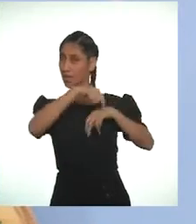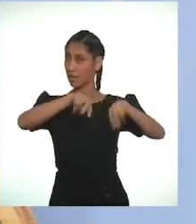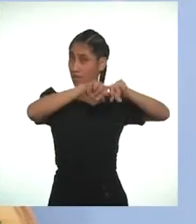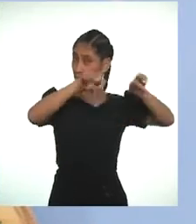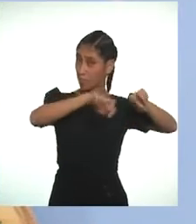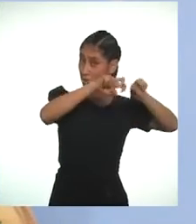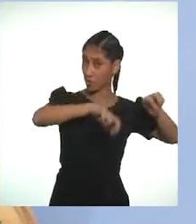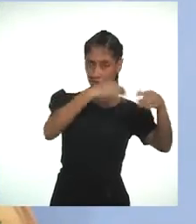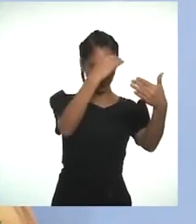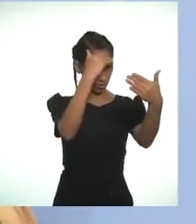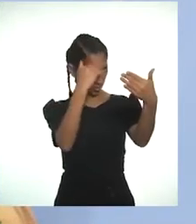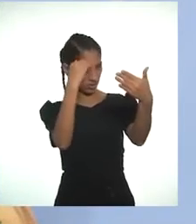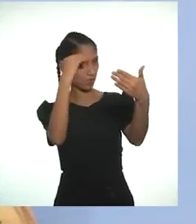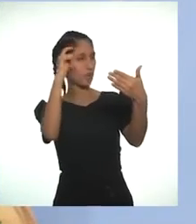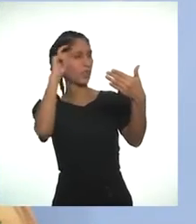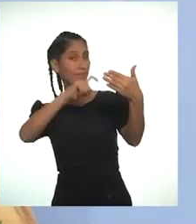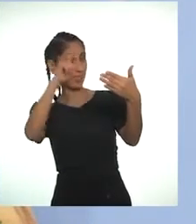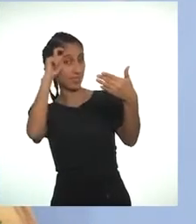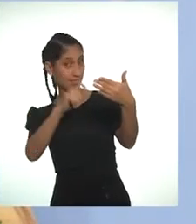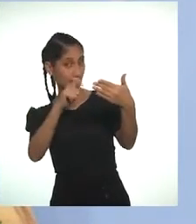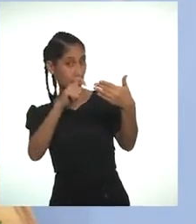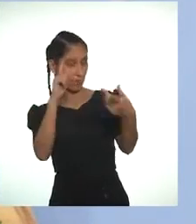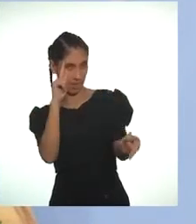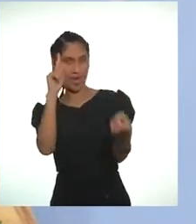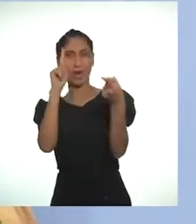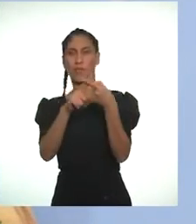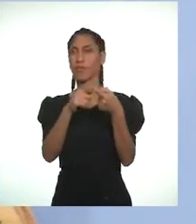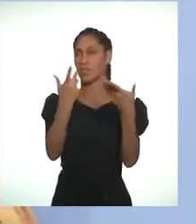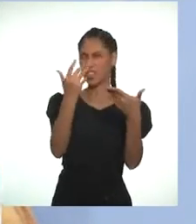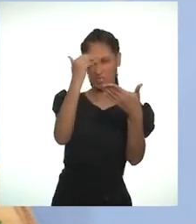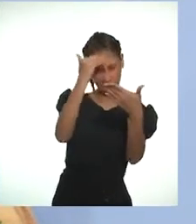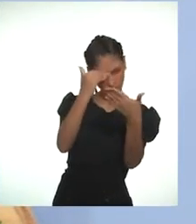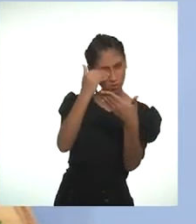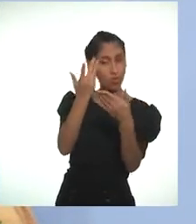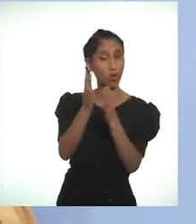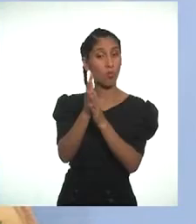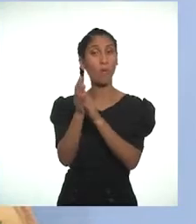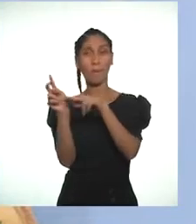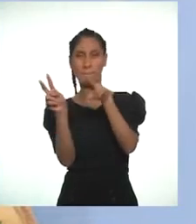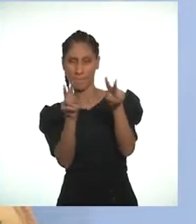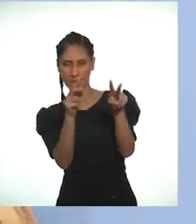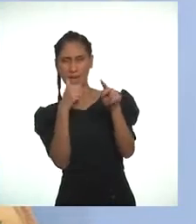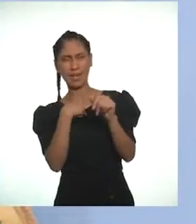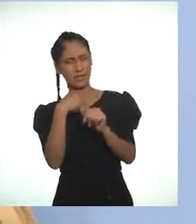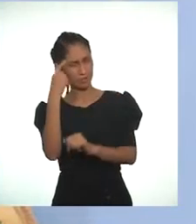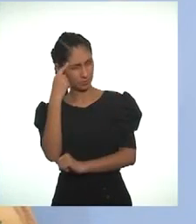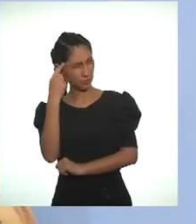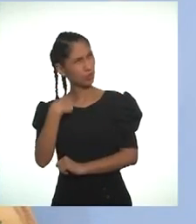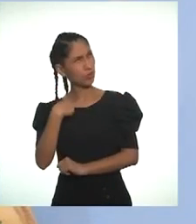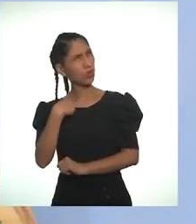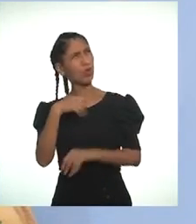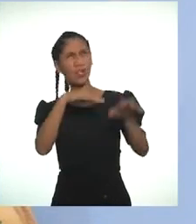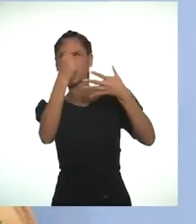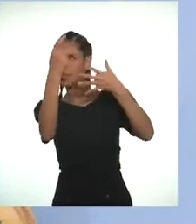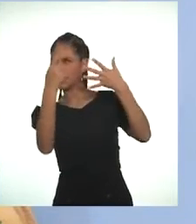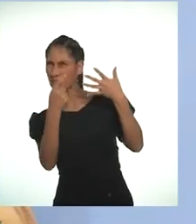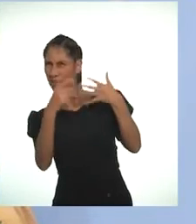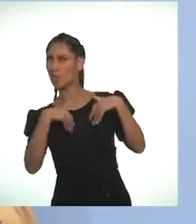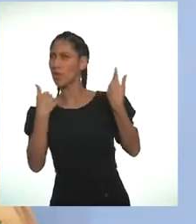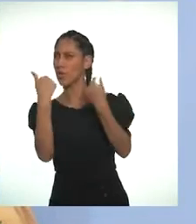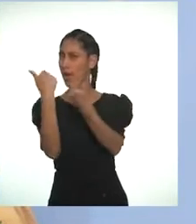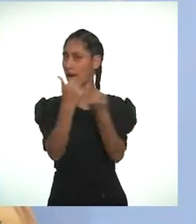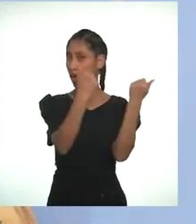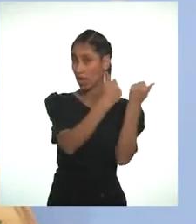investigaciones fueron vitales para nuestra misión, que es encontrar acciones en las que podamos contribuir a construir una sociedad